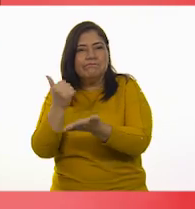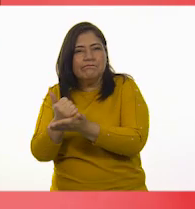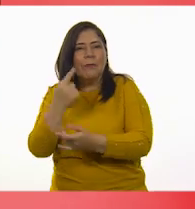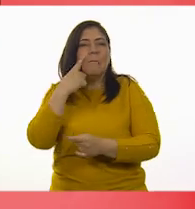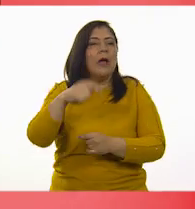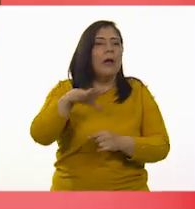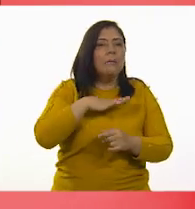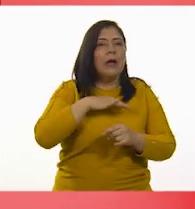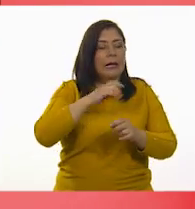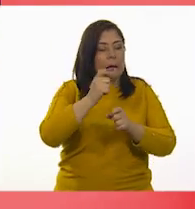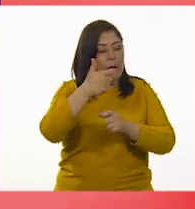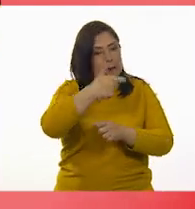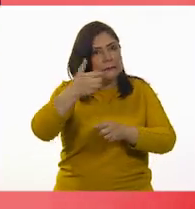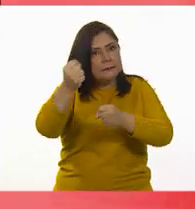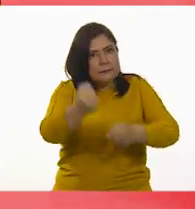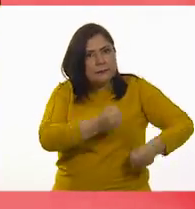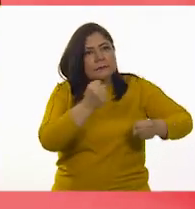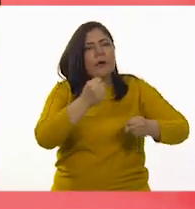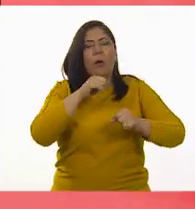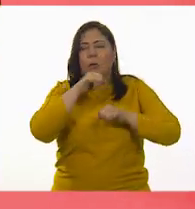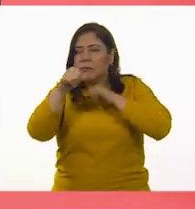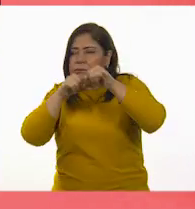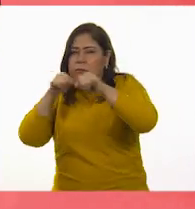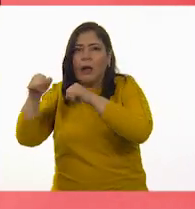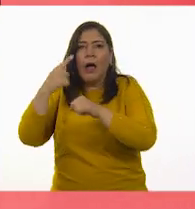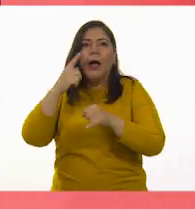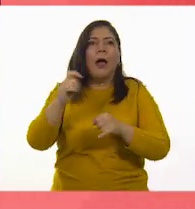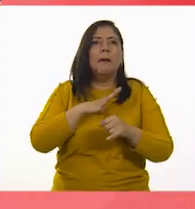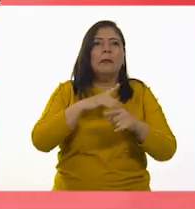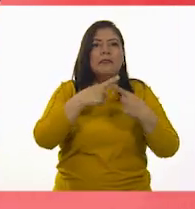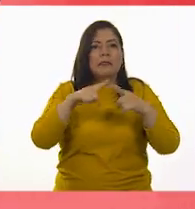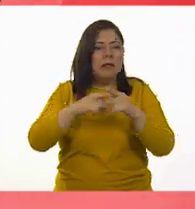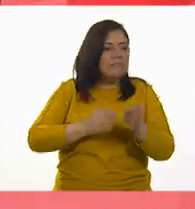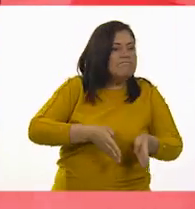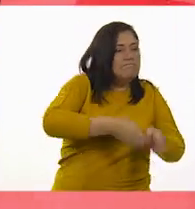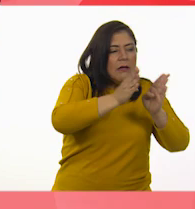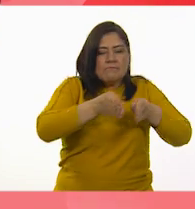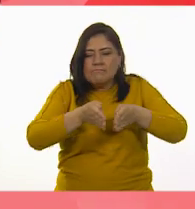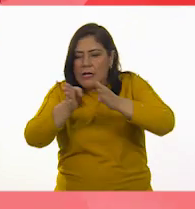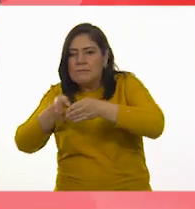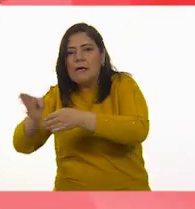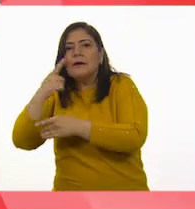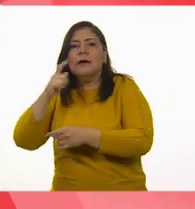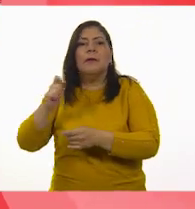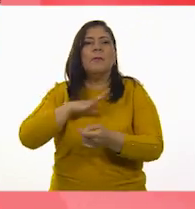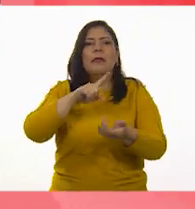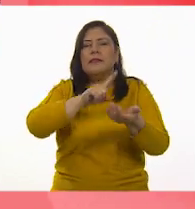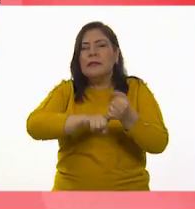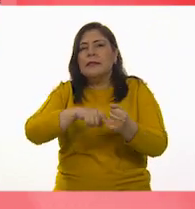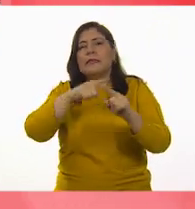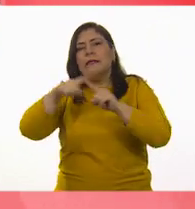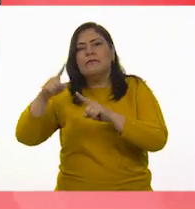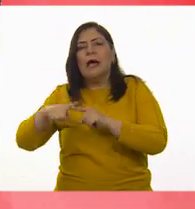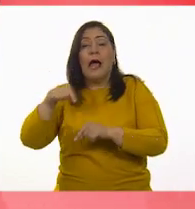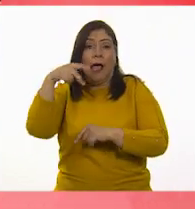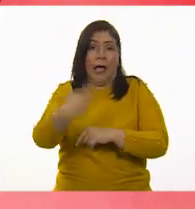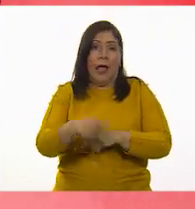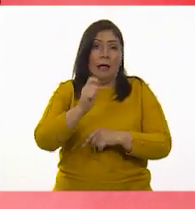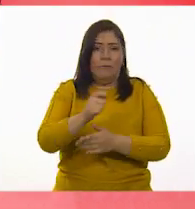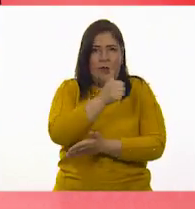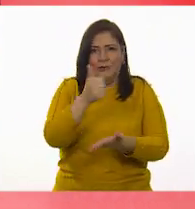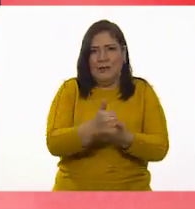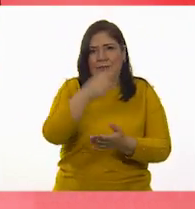remanentes de los canales de Xochimilco, se esconden todas las arterias, músculos y pilares que hacen de la capital